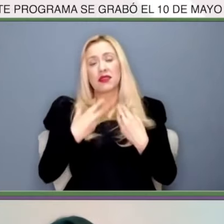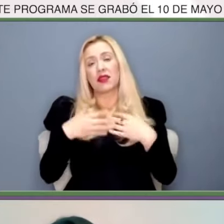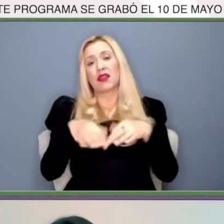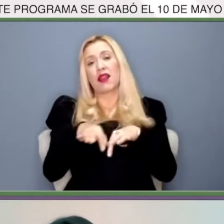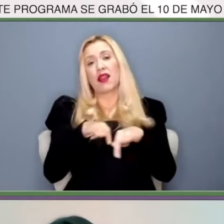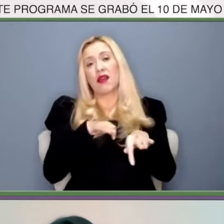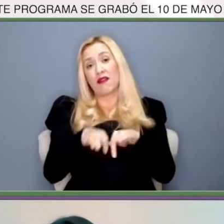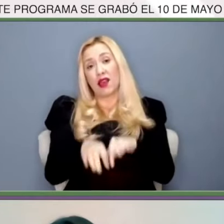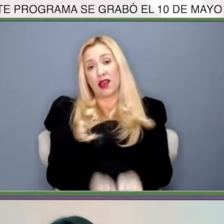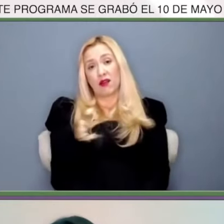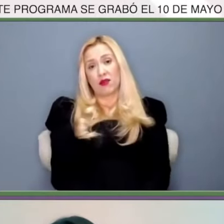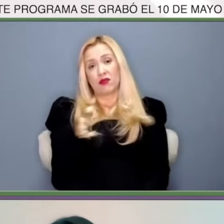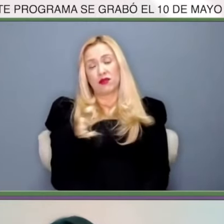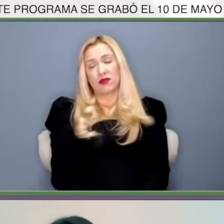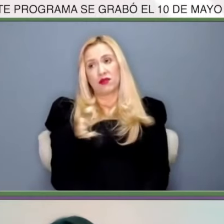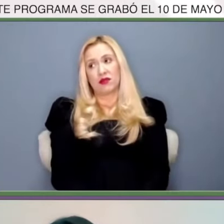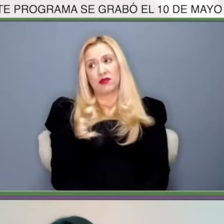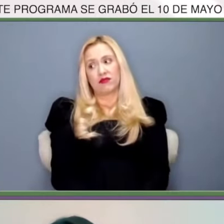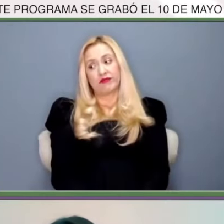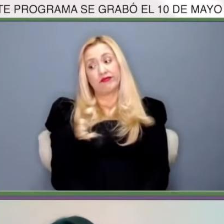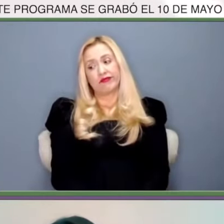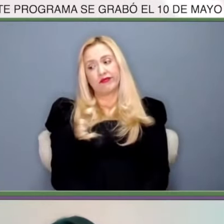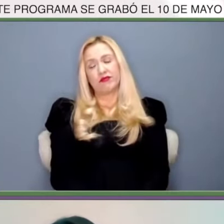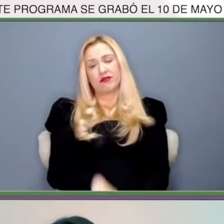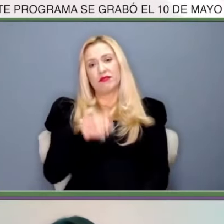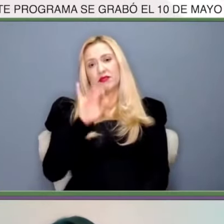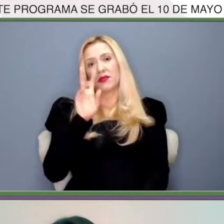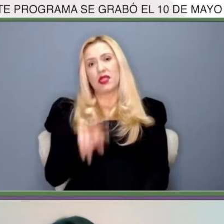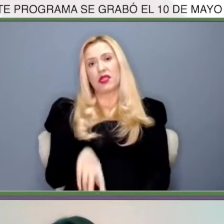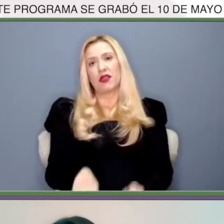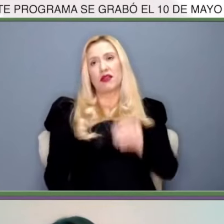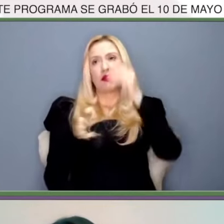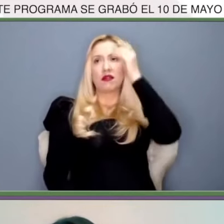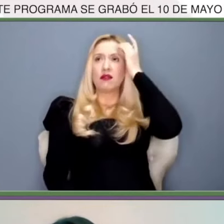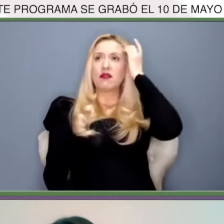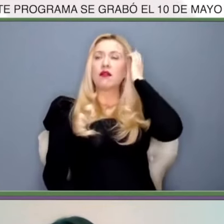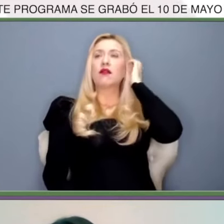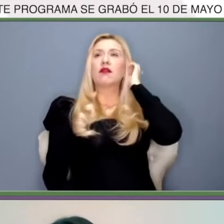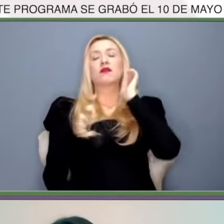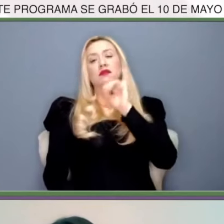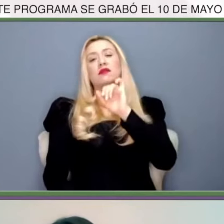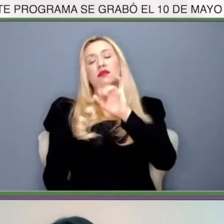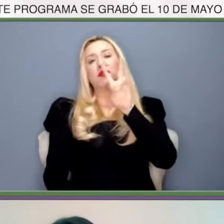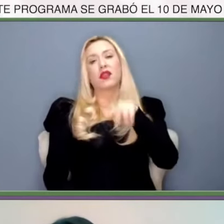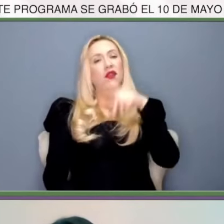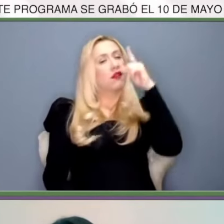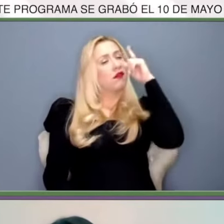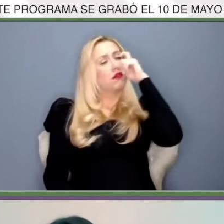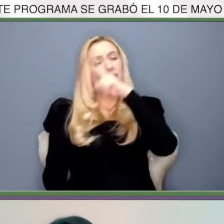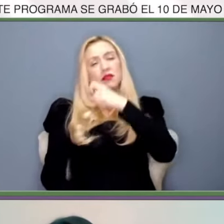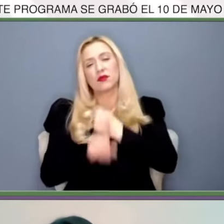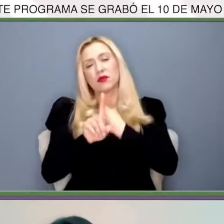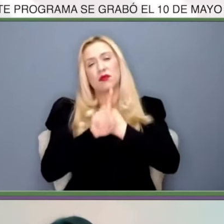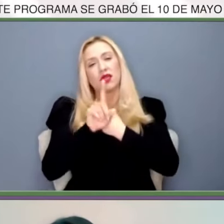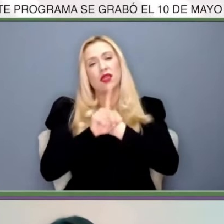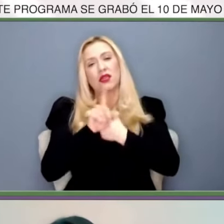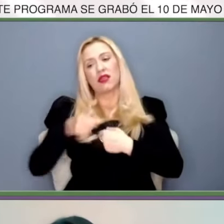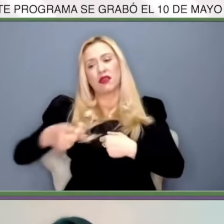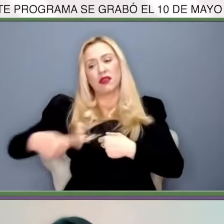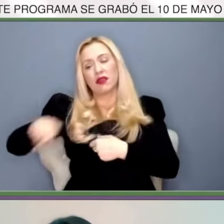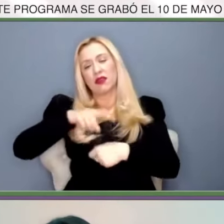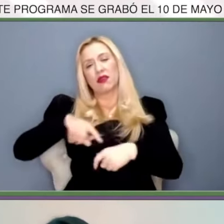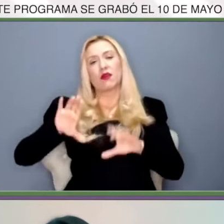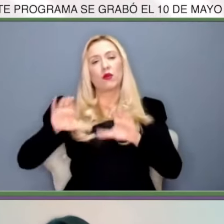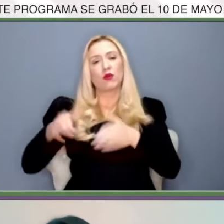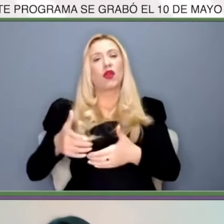¿no? Entonces, sí mencionar que sí hay una desventaja en el acceso a un